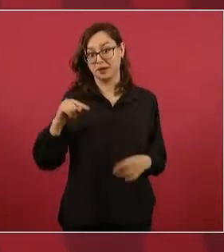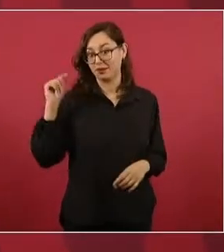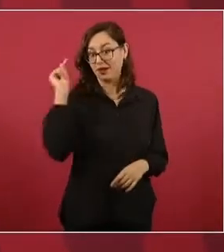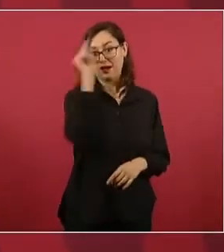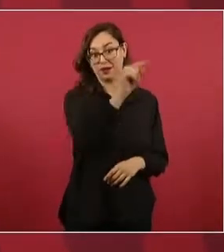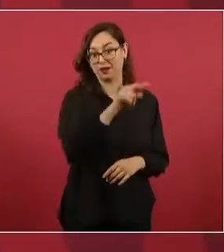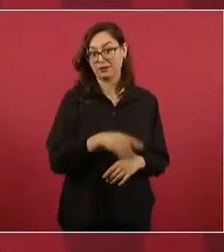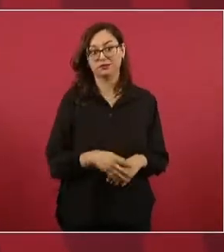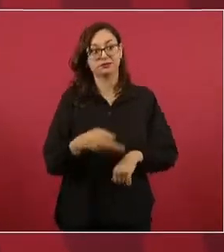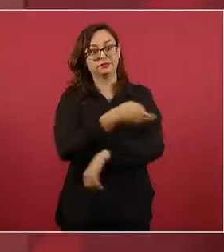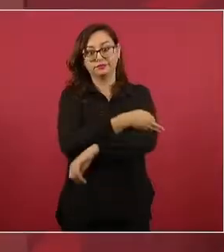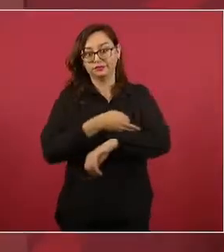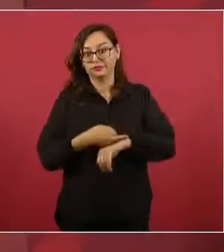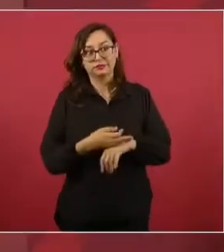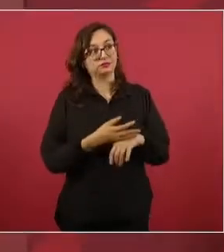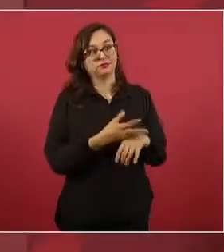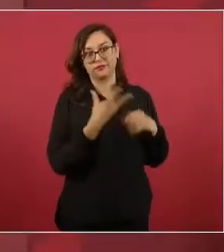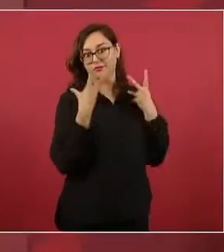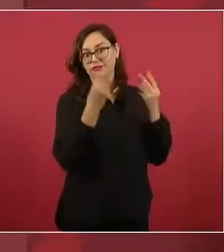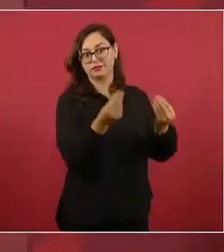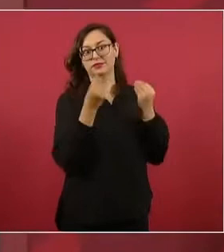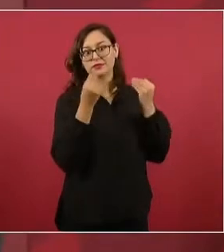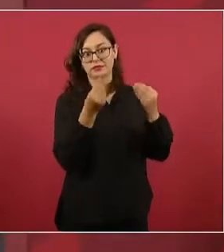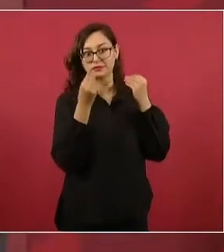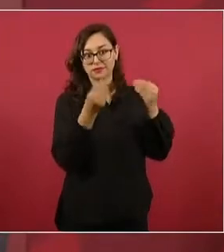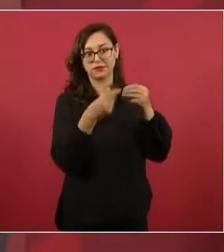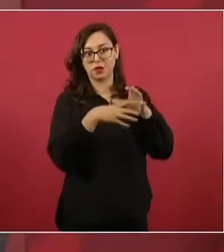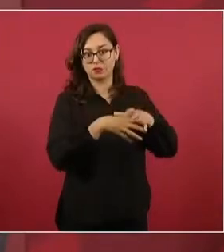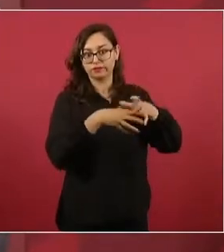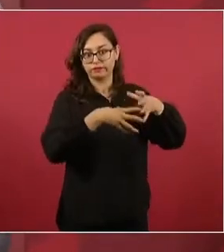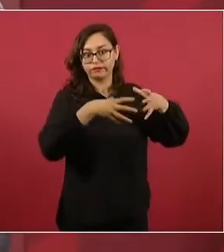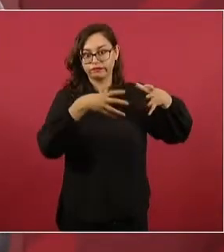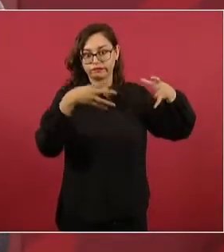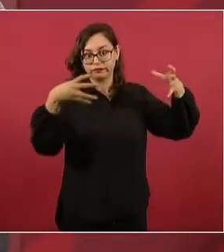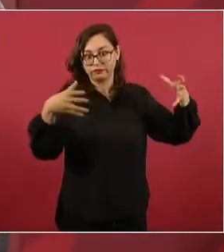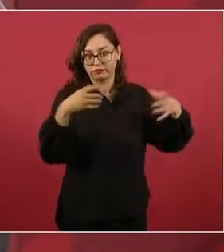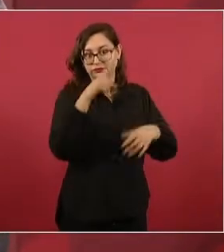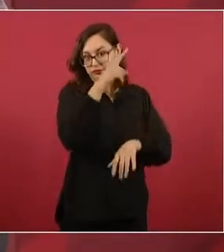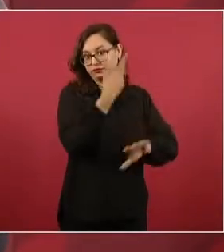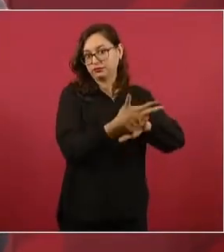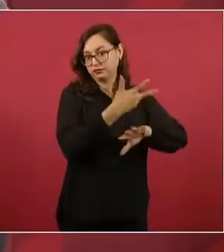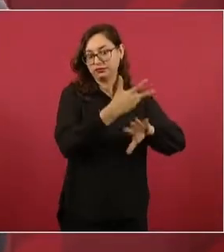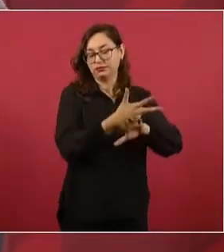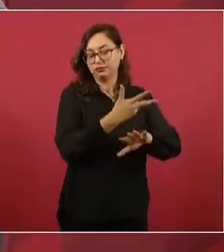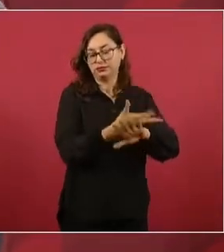familias y ahora en Estados Unidos, precisamente por